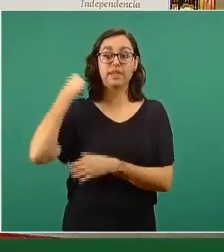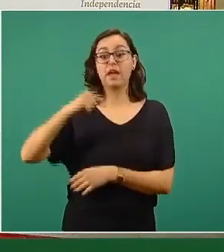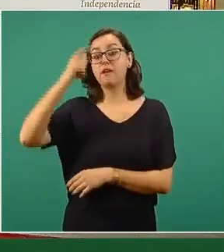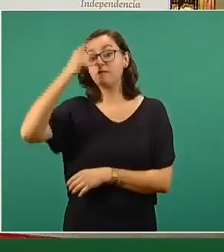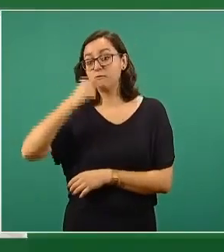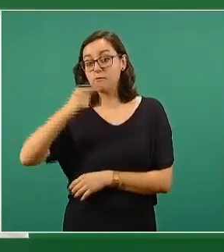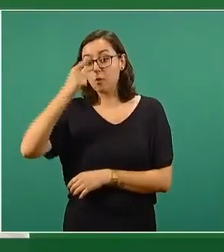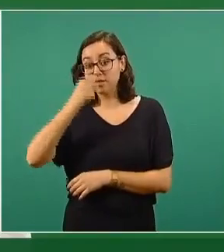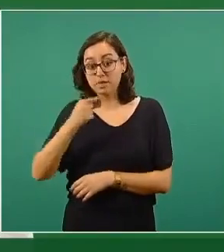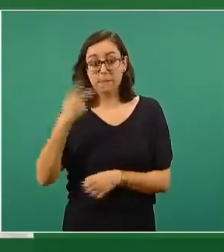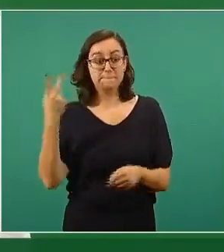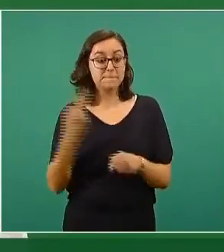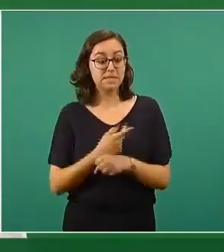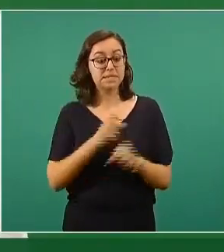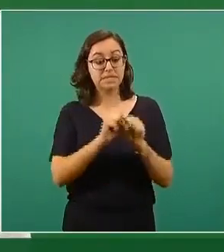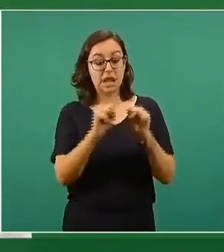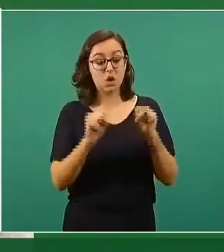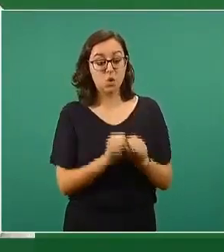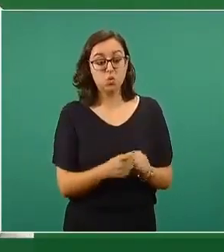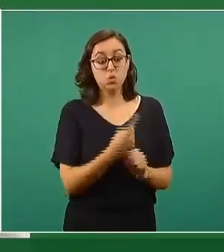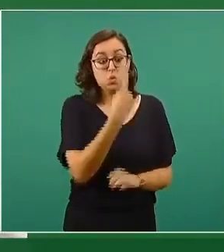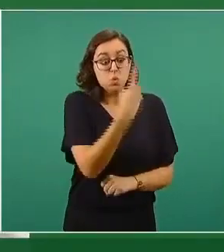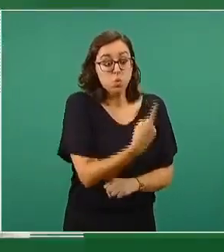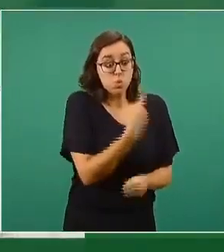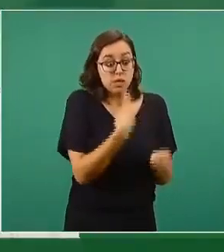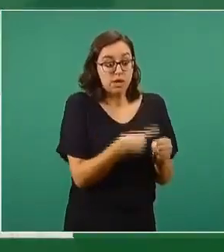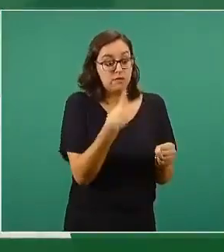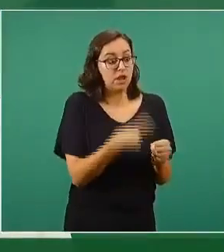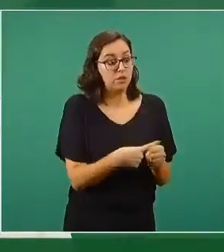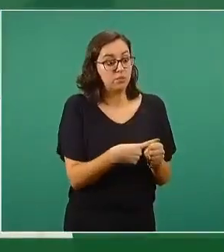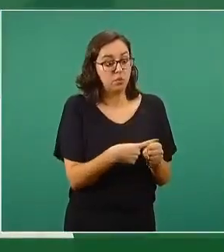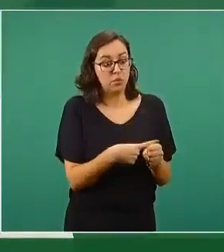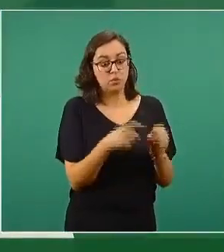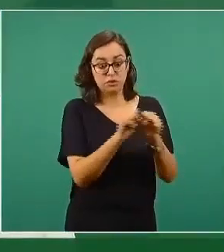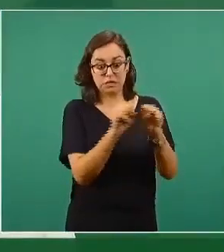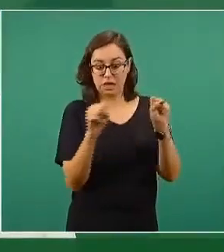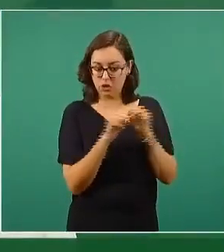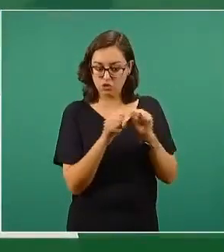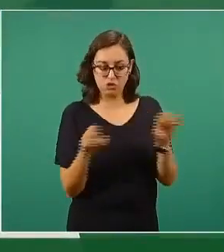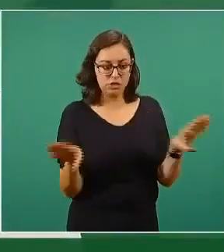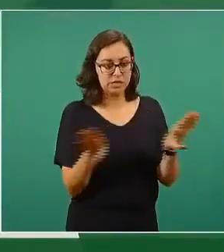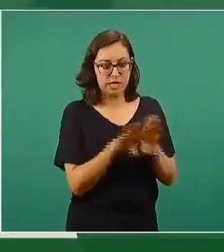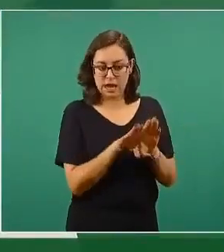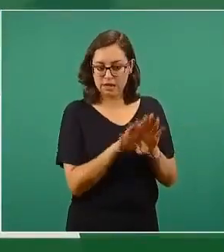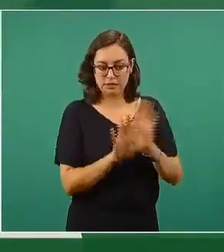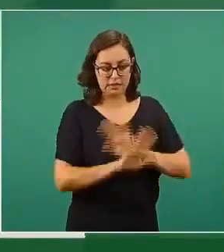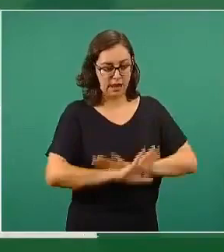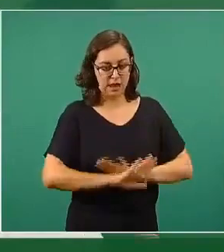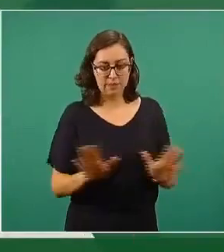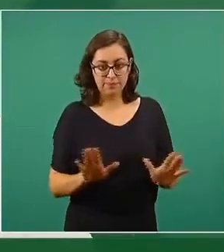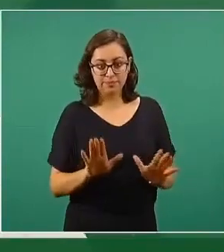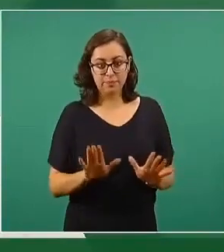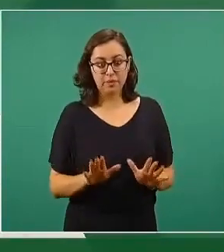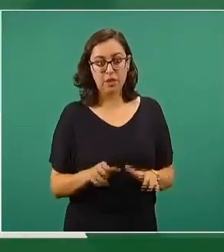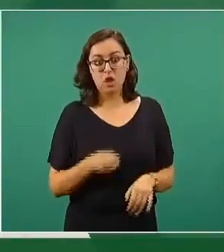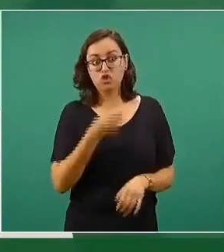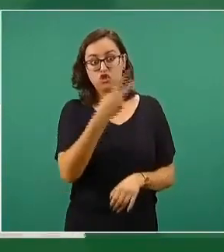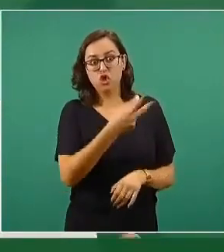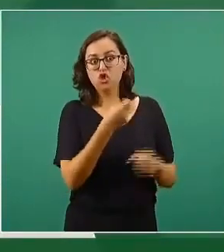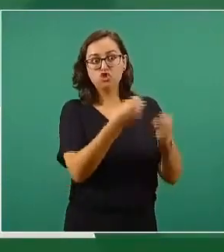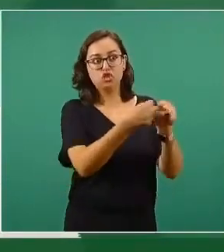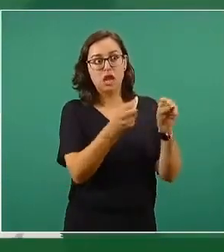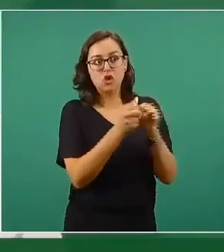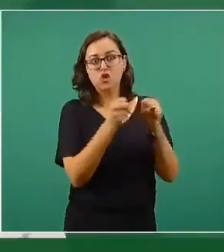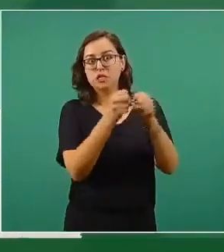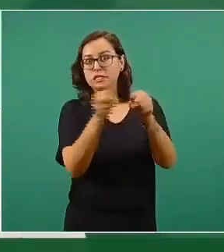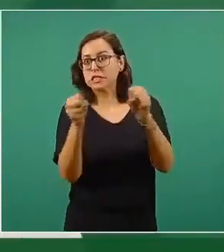que si en un salón había un caso, se cerraba el salón, y si en más de 2 salones había 2 o más casos, se cerraba toda la escuela. Esa es